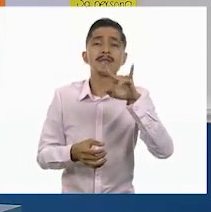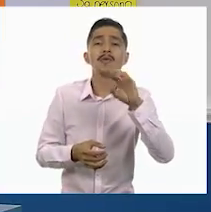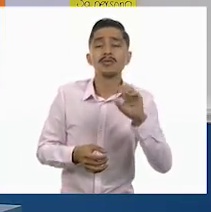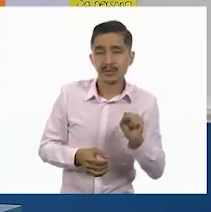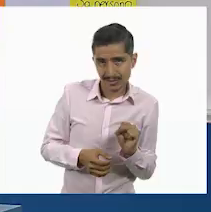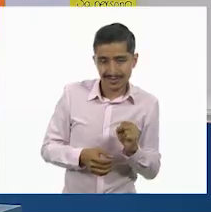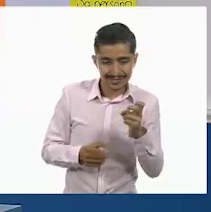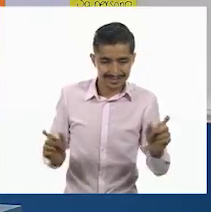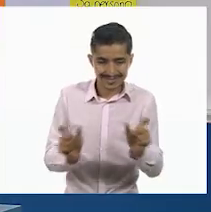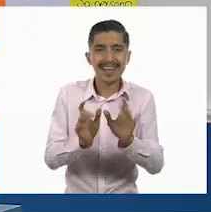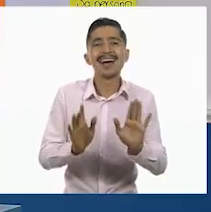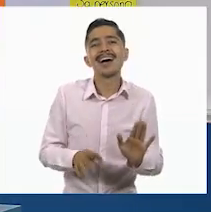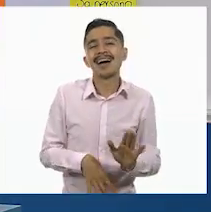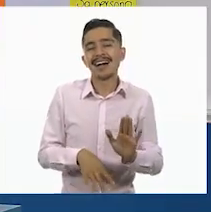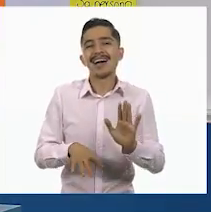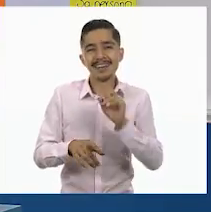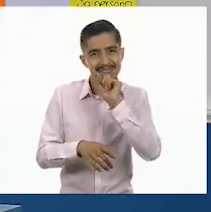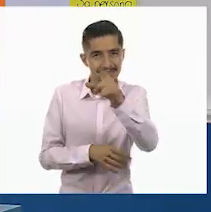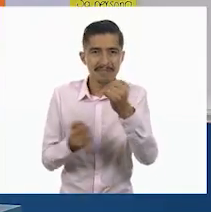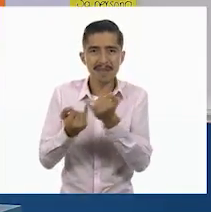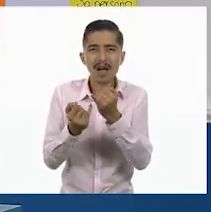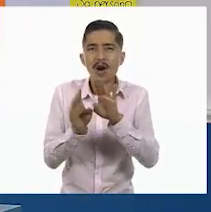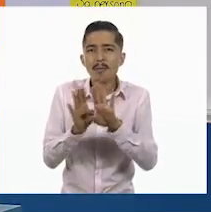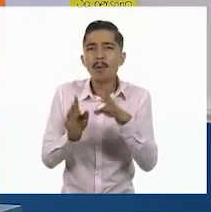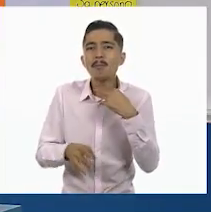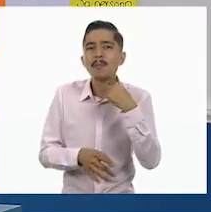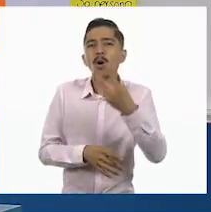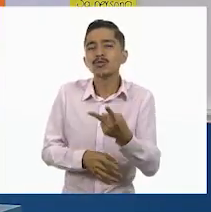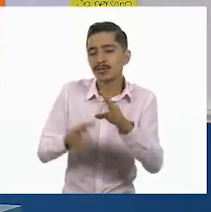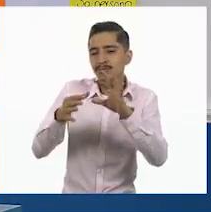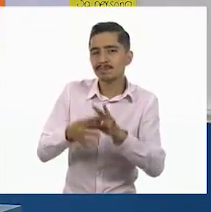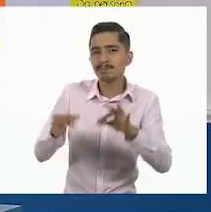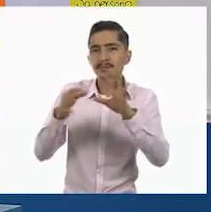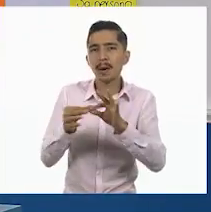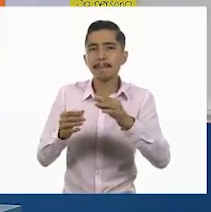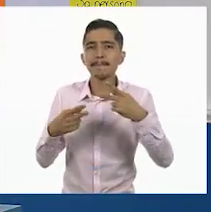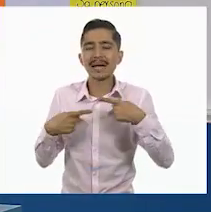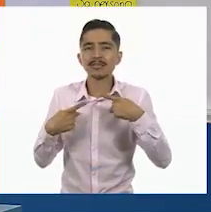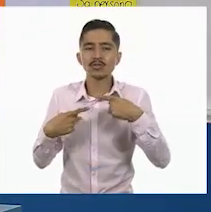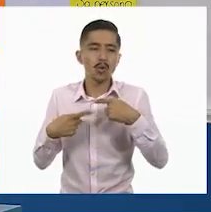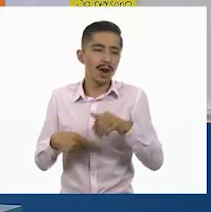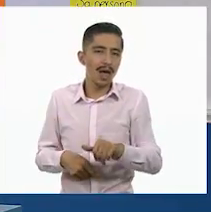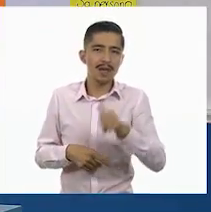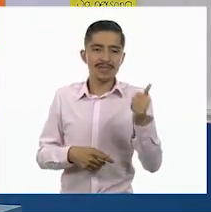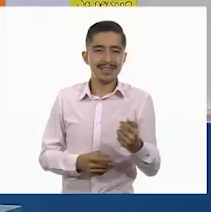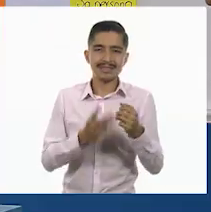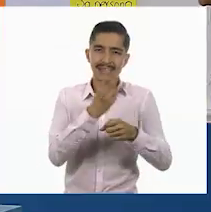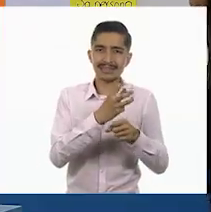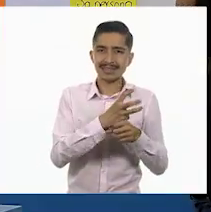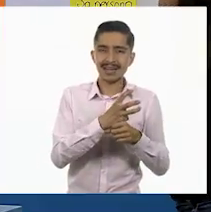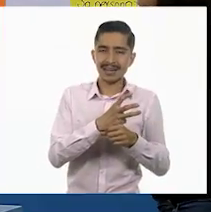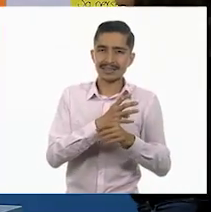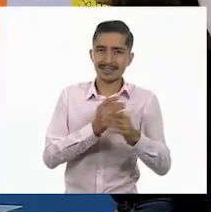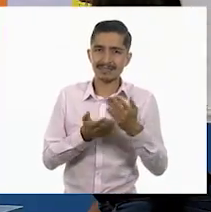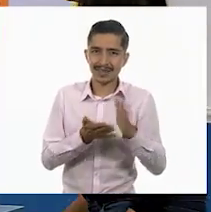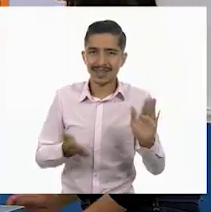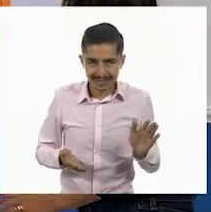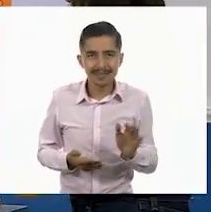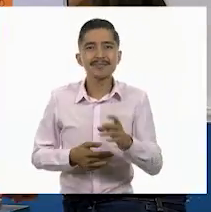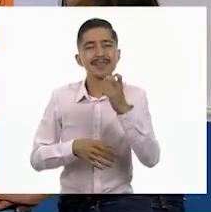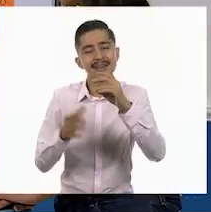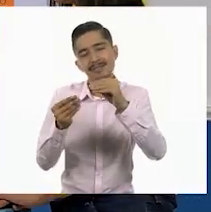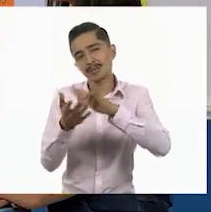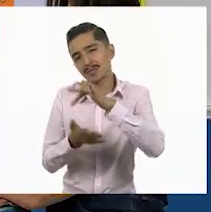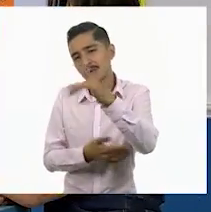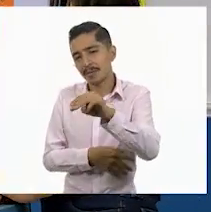Y pues queda también manifiesta la voz narrativa que va a ser en tercera persona. Muy bien. Gracias, María.